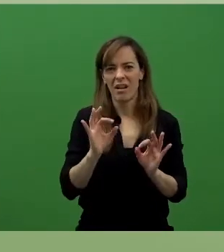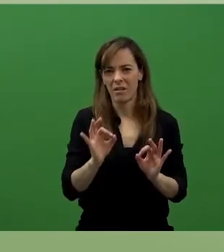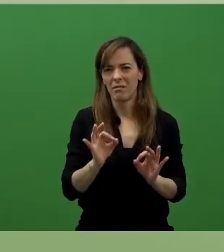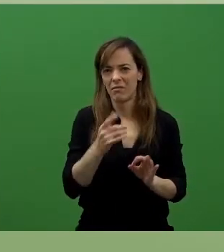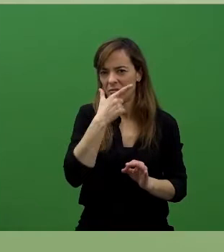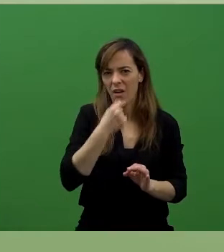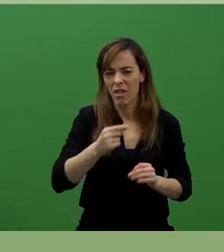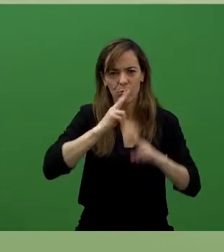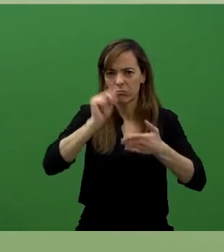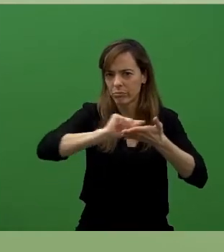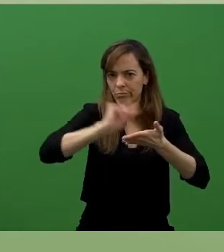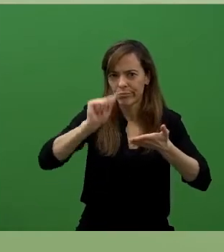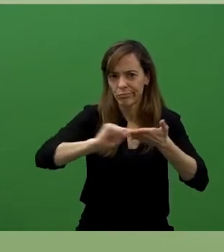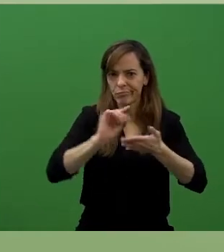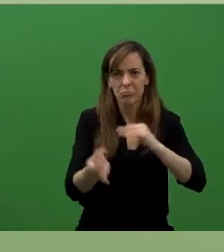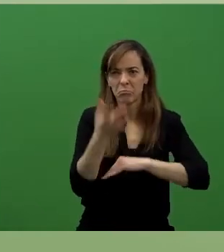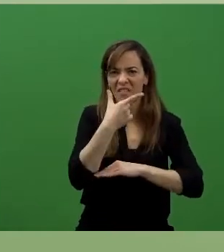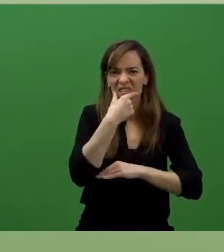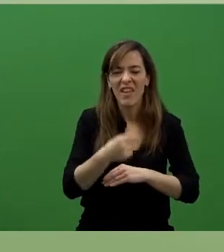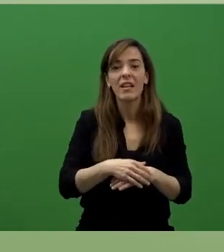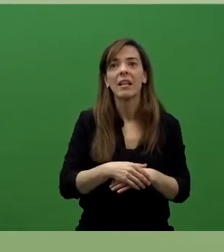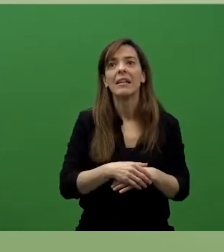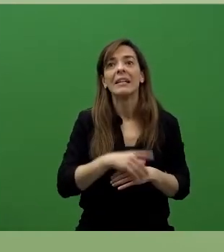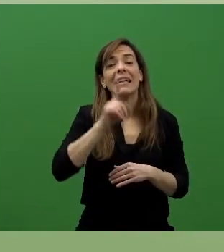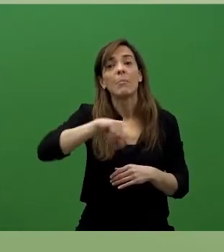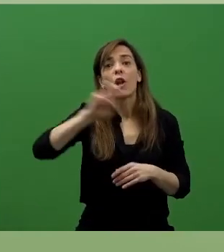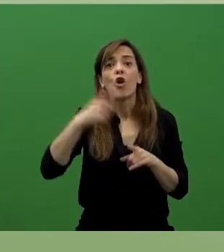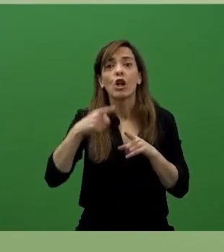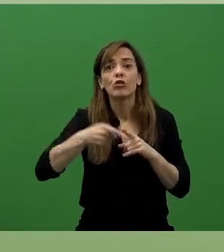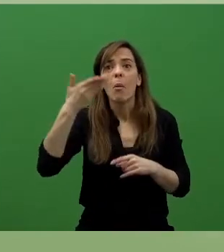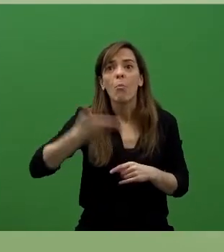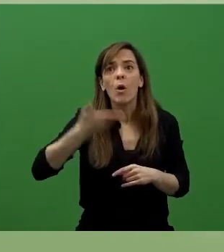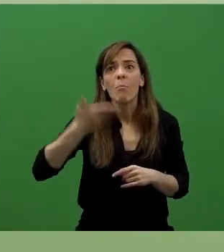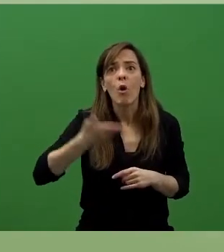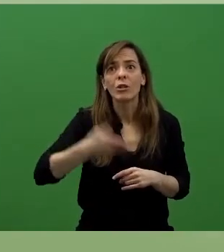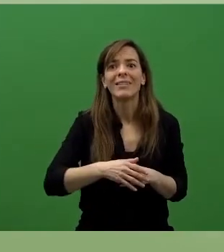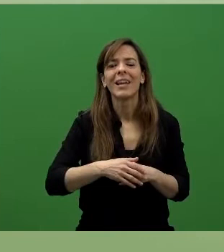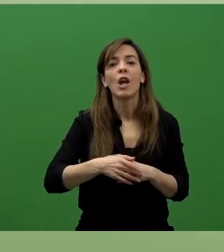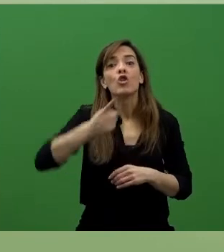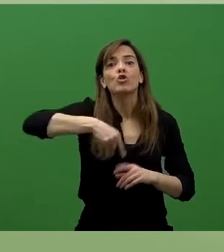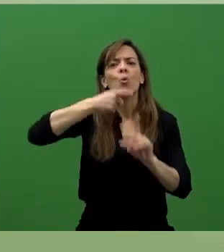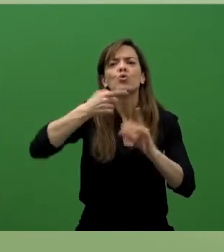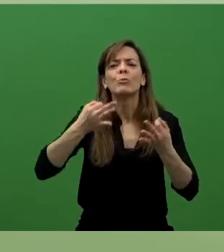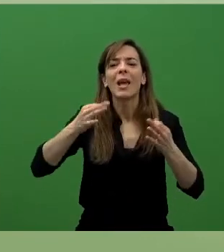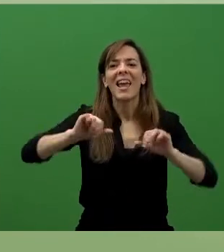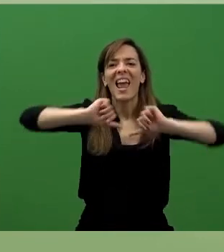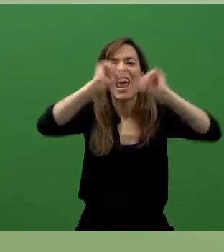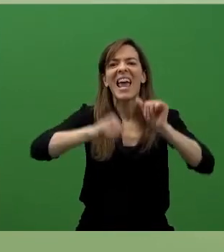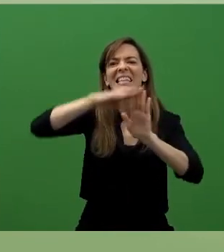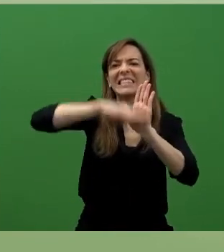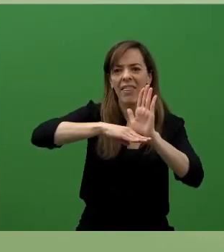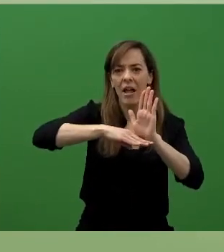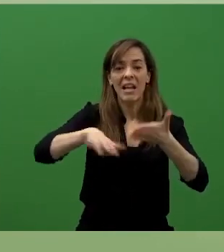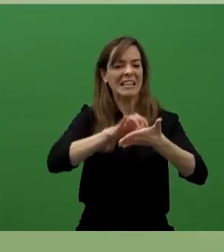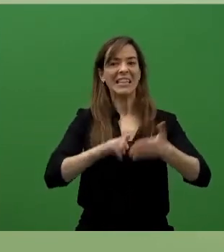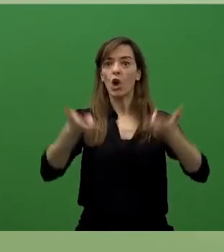con formularios. Y la otra cosa muy importante, no voy a leer todo lo que hay aquí, pero la otra cosa muy importante es que utilizamos estándares. No utilizamos texto